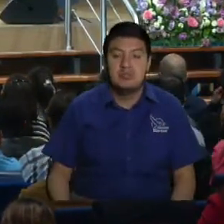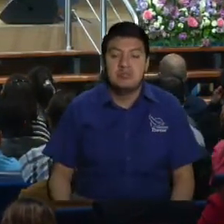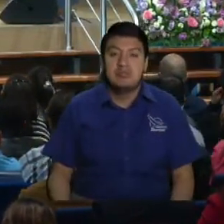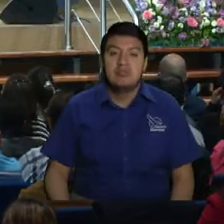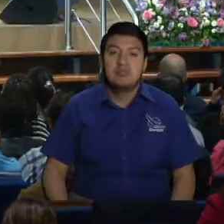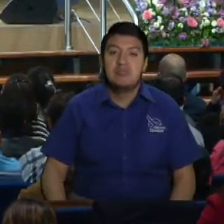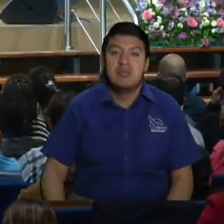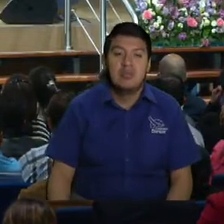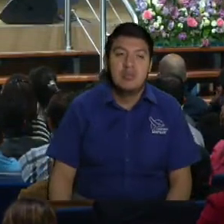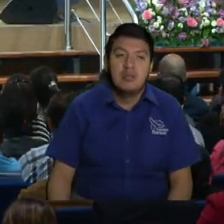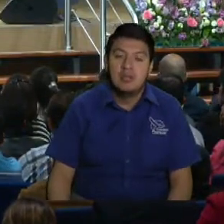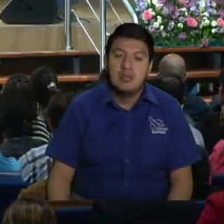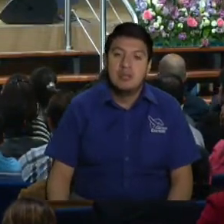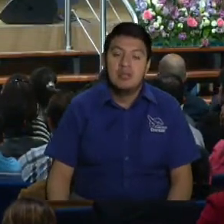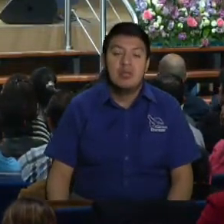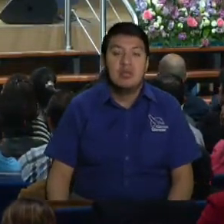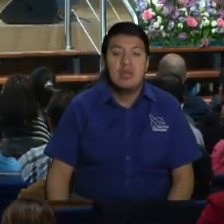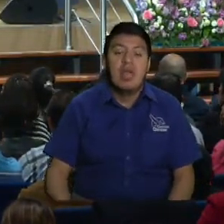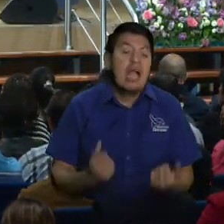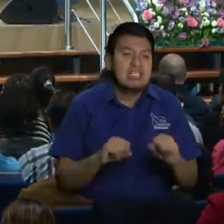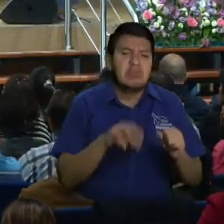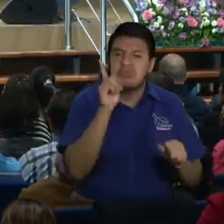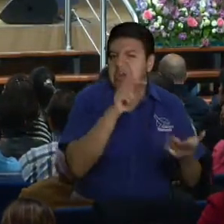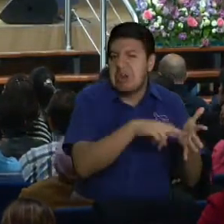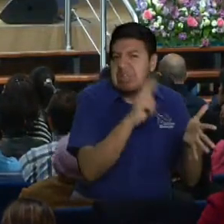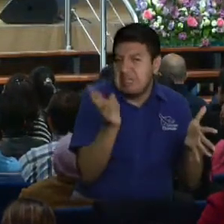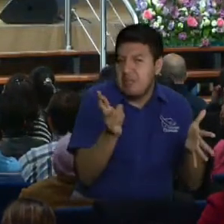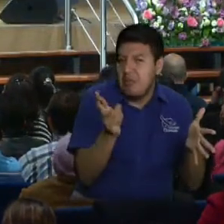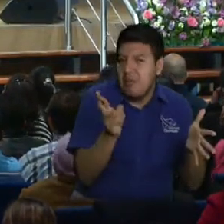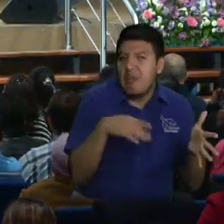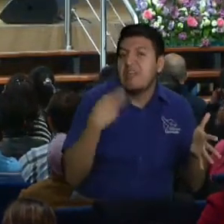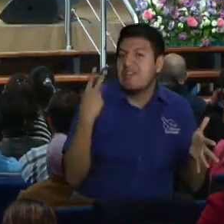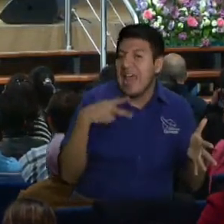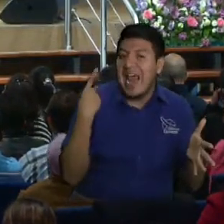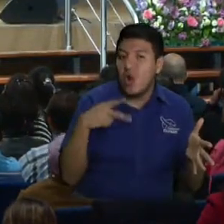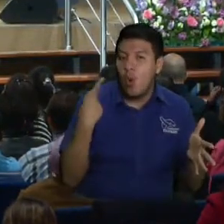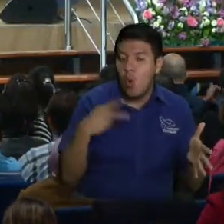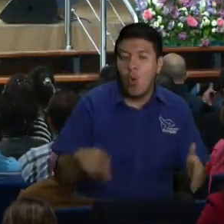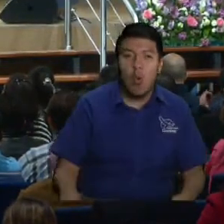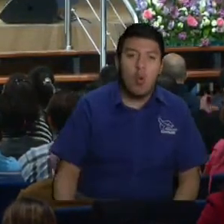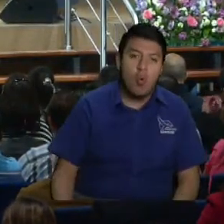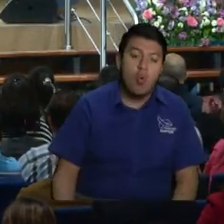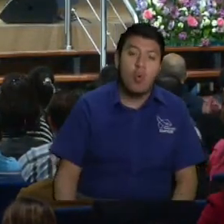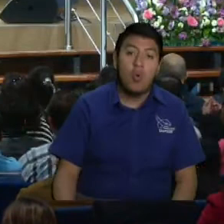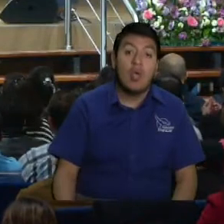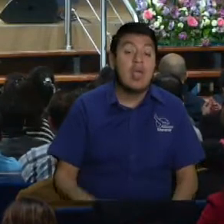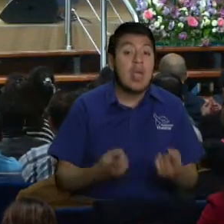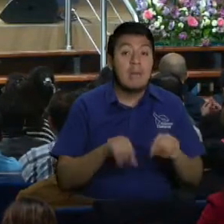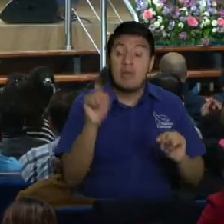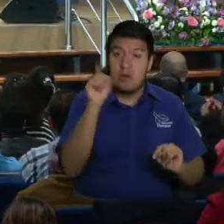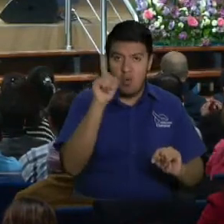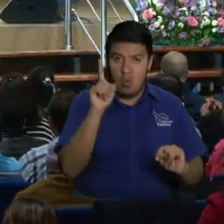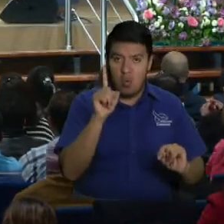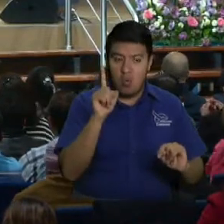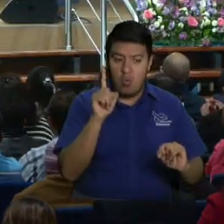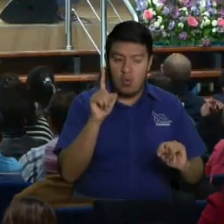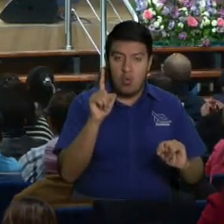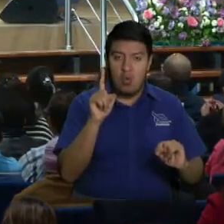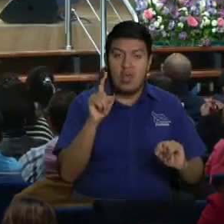dicen, mejor juntémonos y adoremos al Señor. Pero no estamos, que quede bien claro, pero no estamos guardando ni la Semana